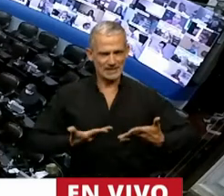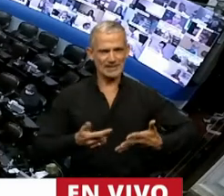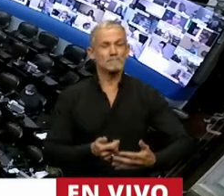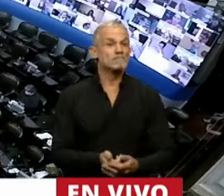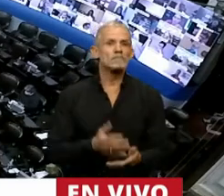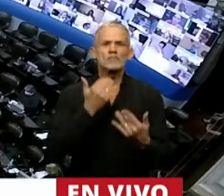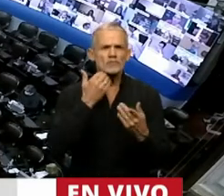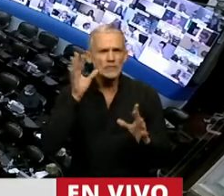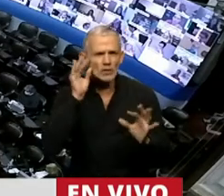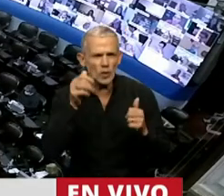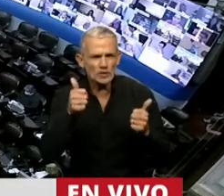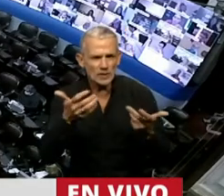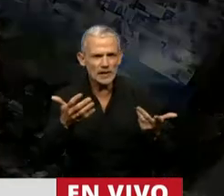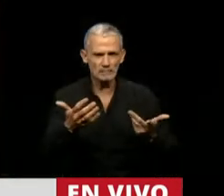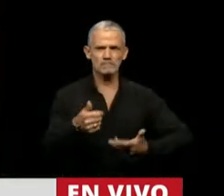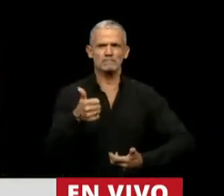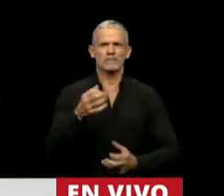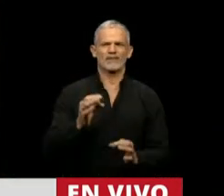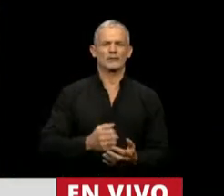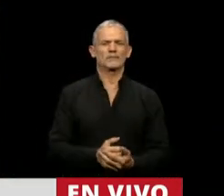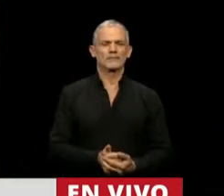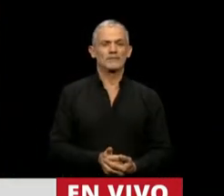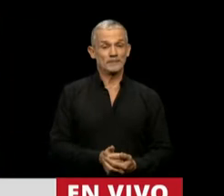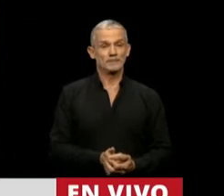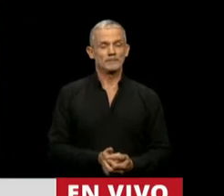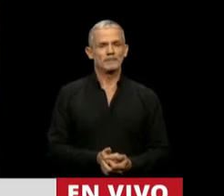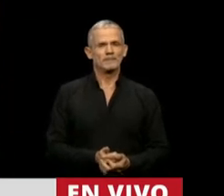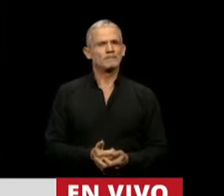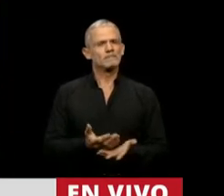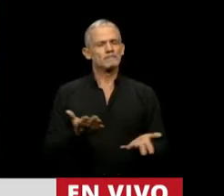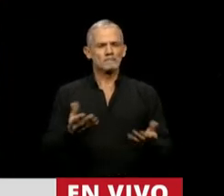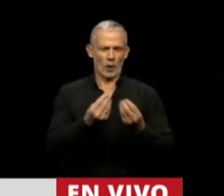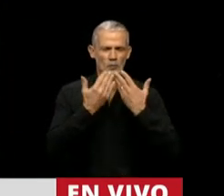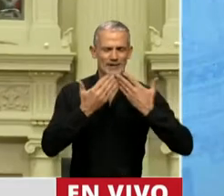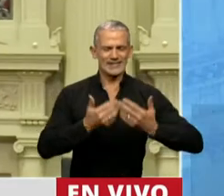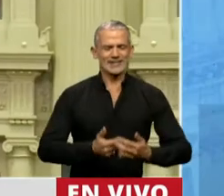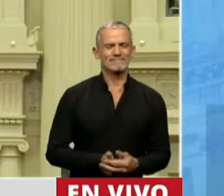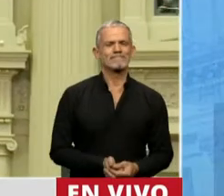No sé si se me escucha bien, espero que sí. Perfecto. Bueno, muchas gracias.